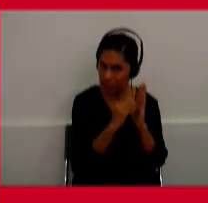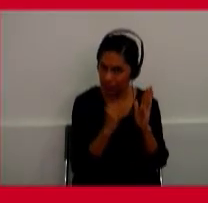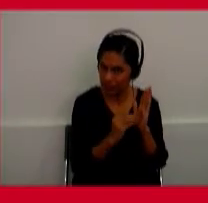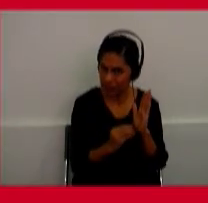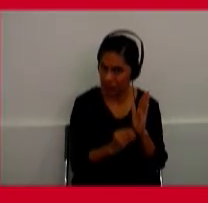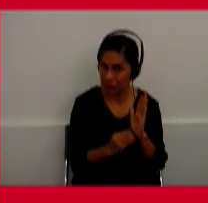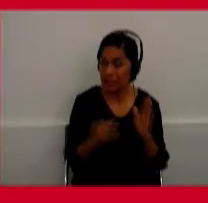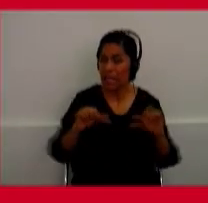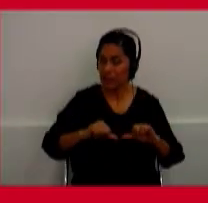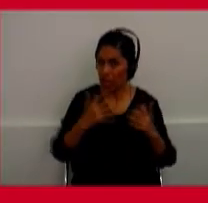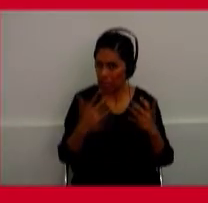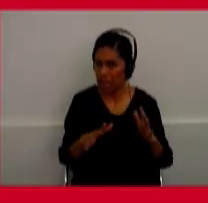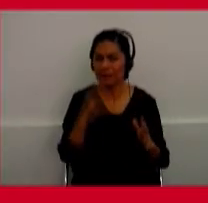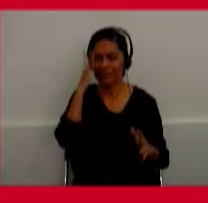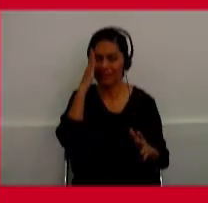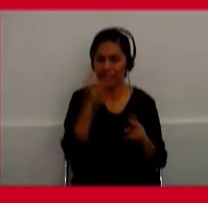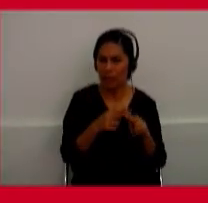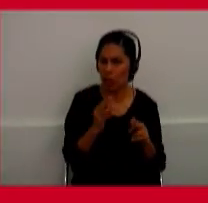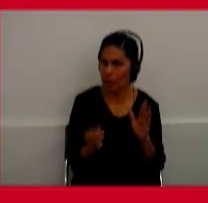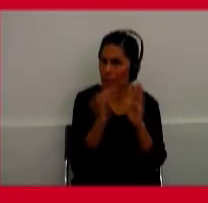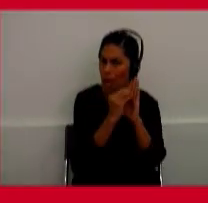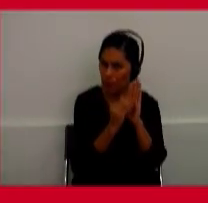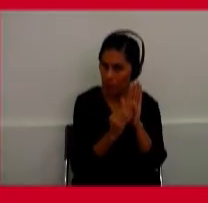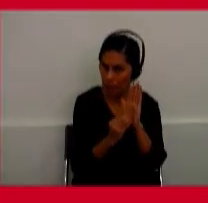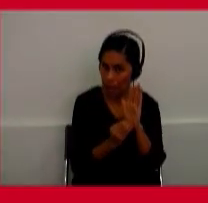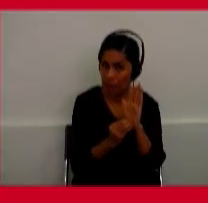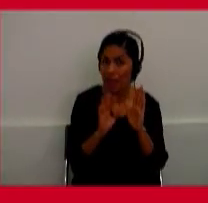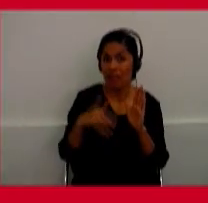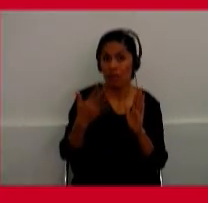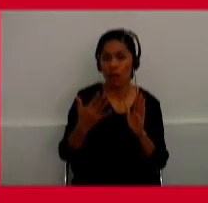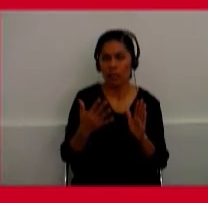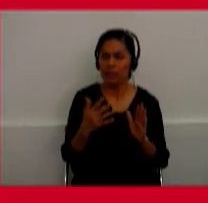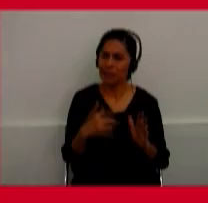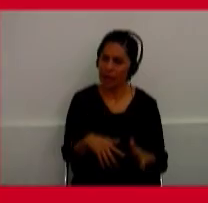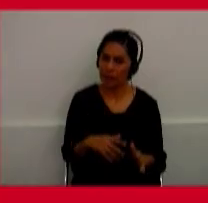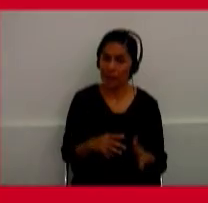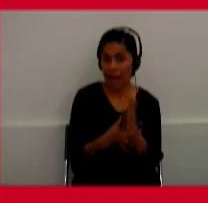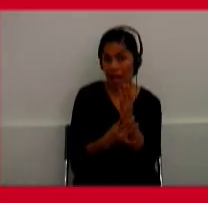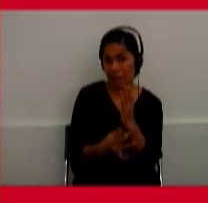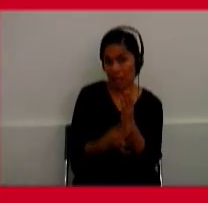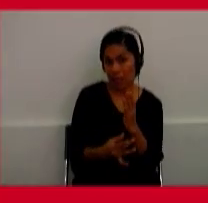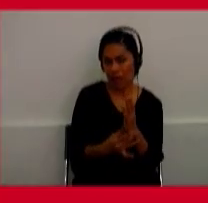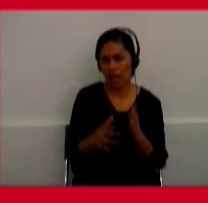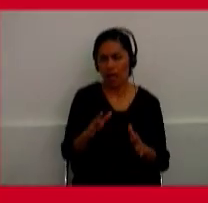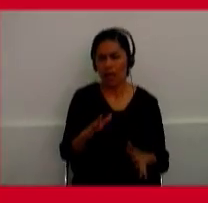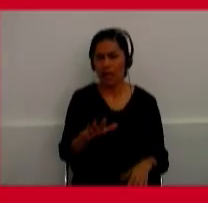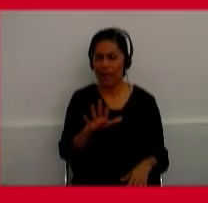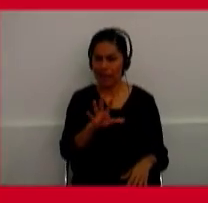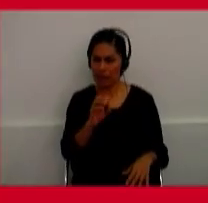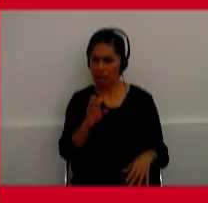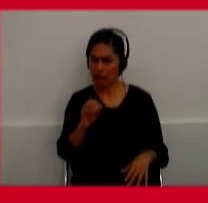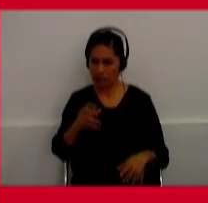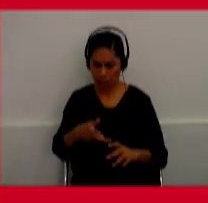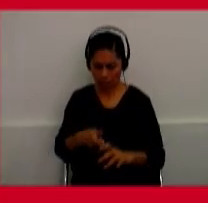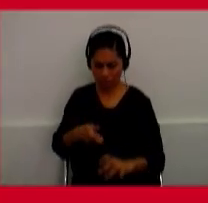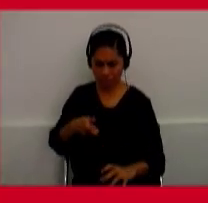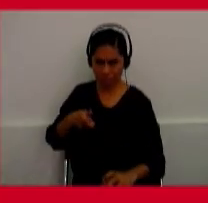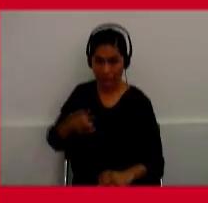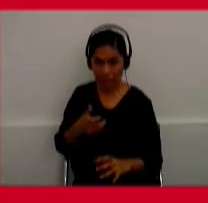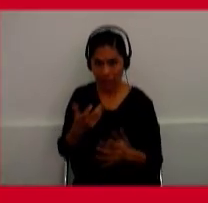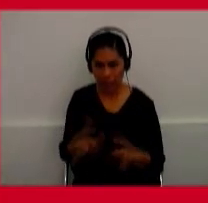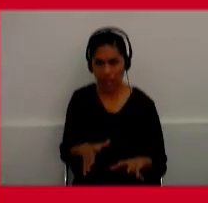luego tenemos el muestreo de aceite, que sí se hace cada 500 horas. Específicamente para los 28 camiones, para los 28